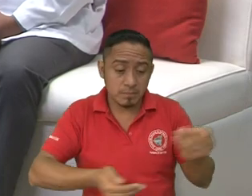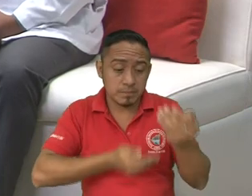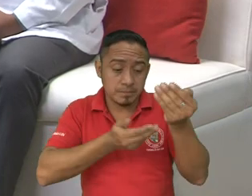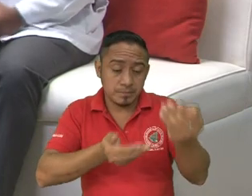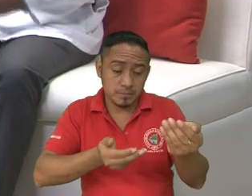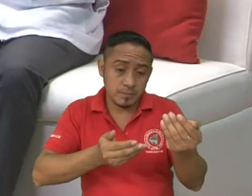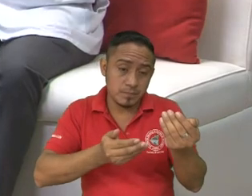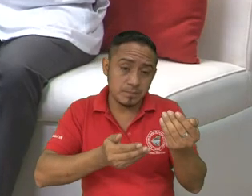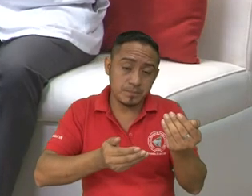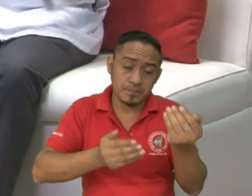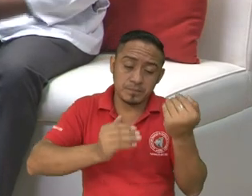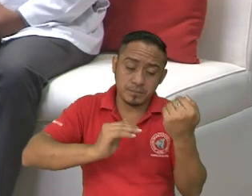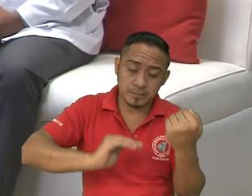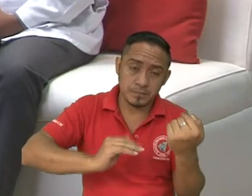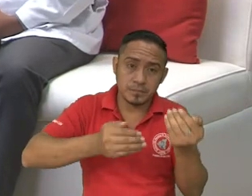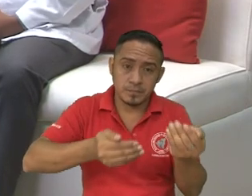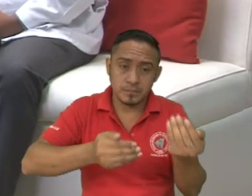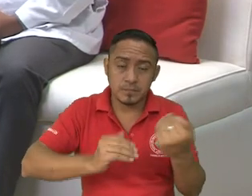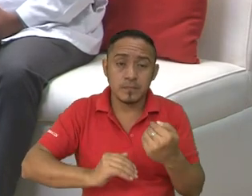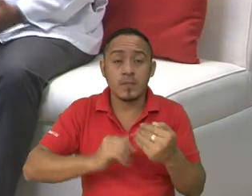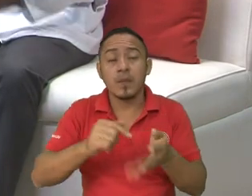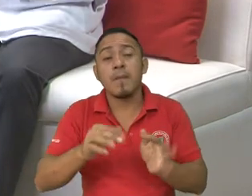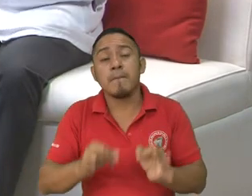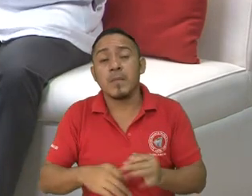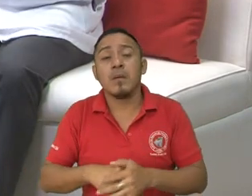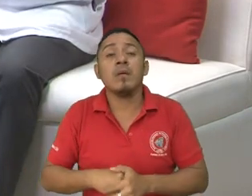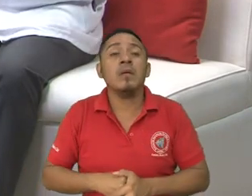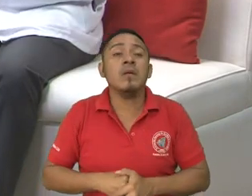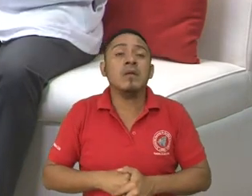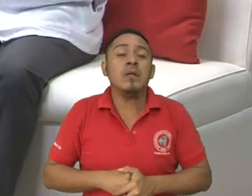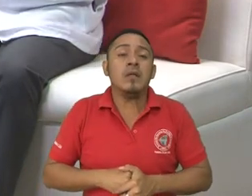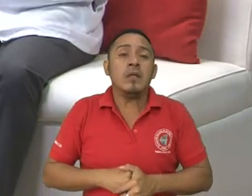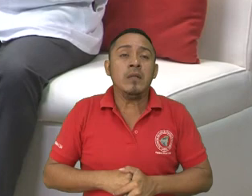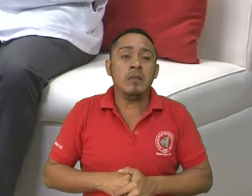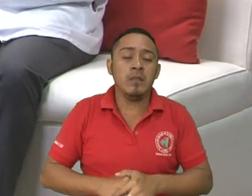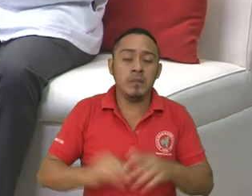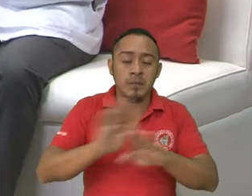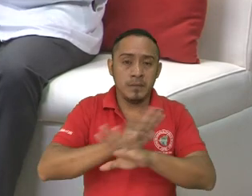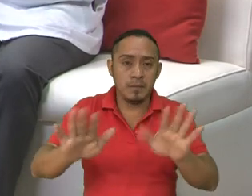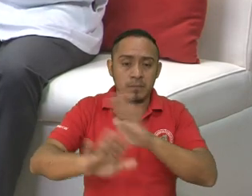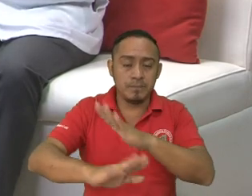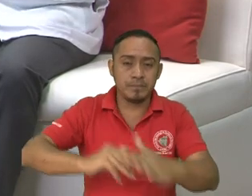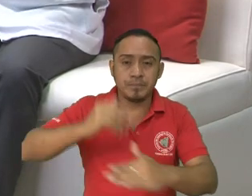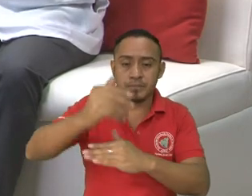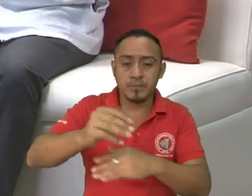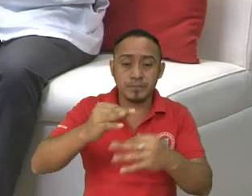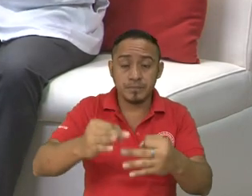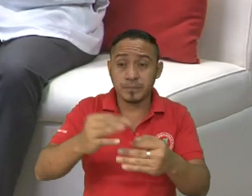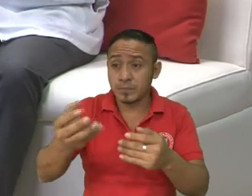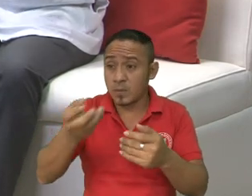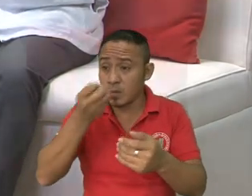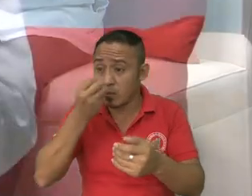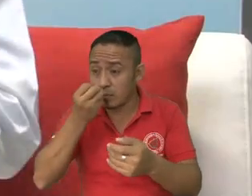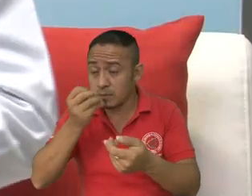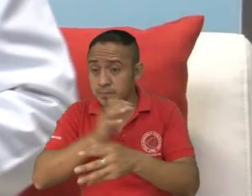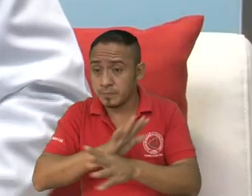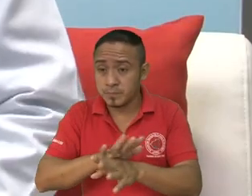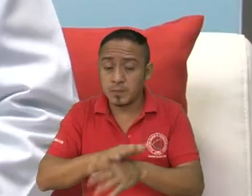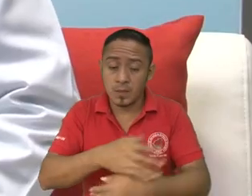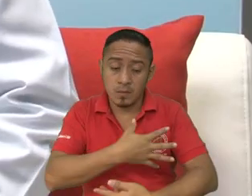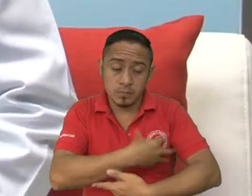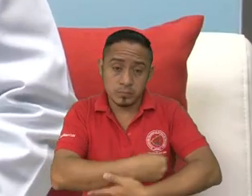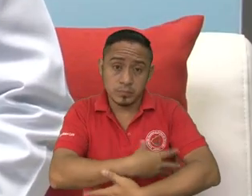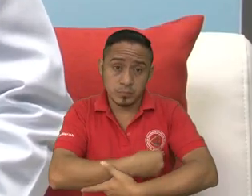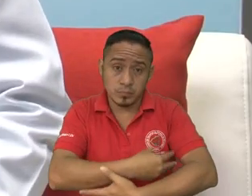es la posición del fateo, para que él esté descansando. Y posteriormente a que el niño haya comido, que el niño haya estado con su